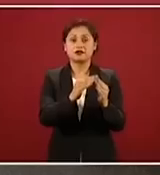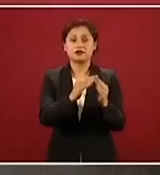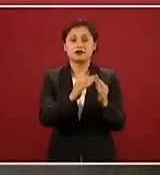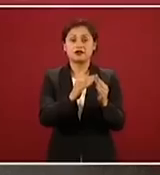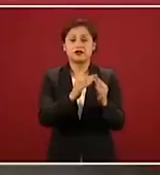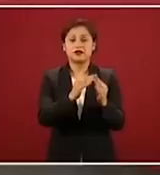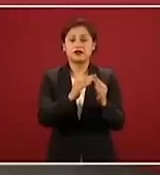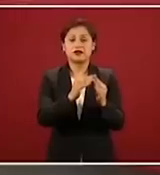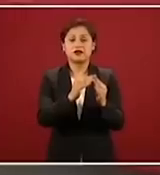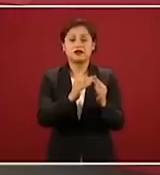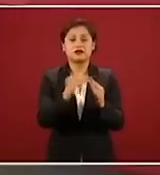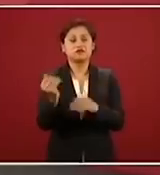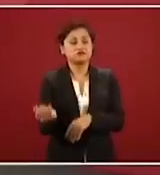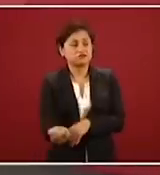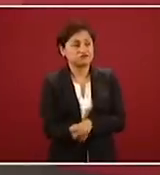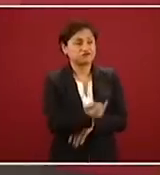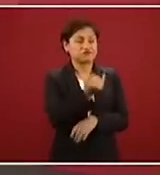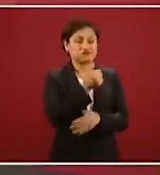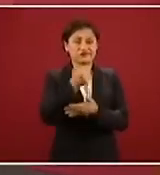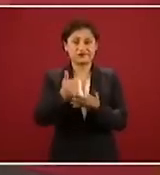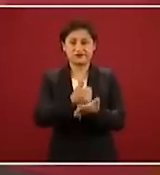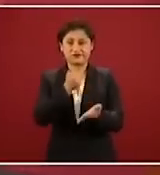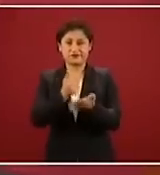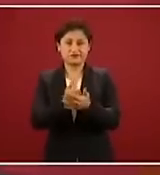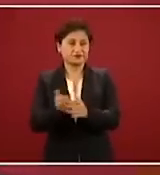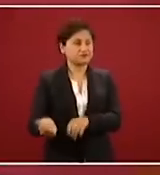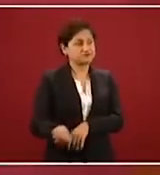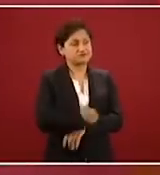zonas alejadas de las ciudades,